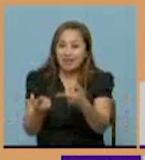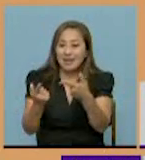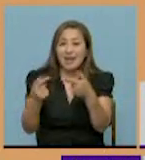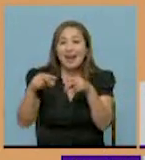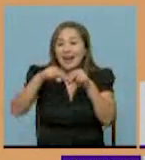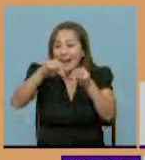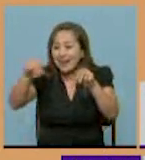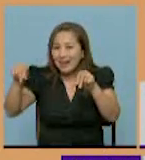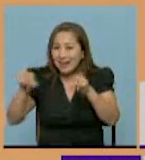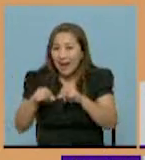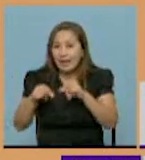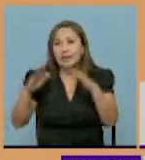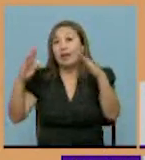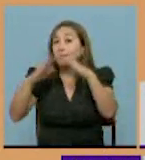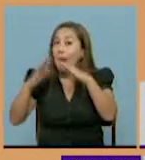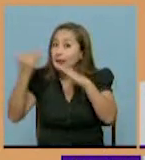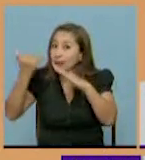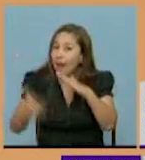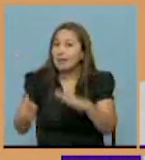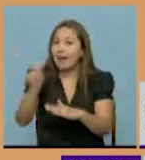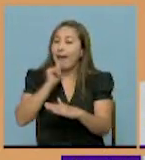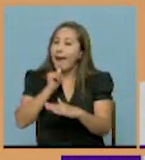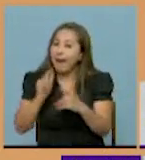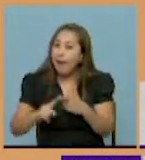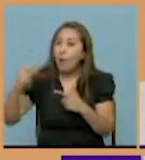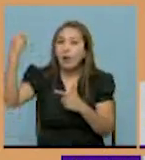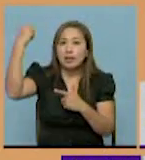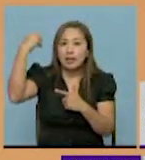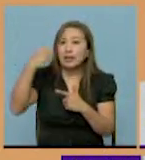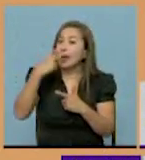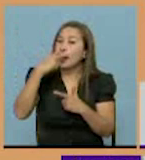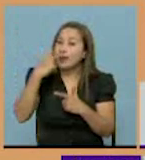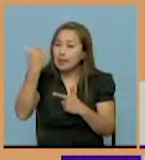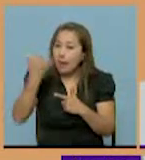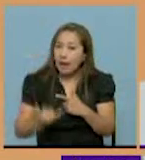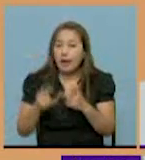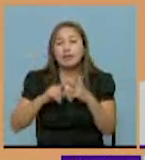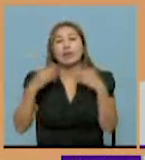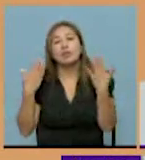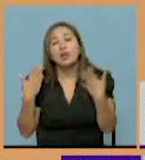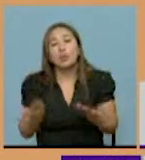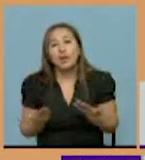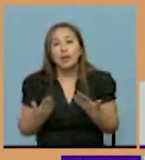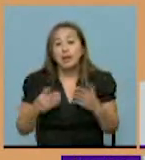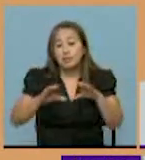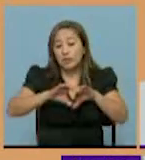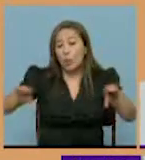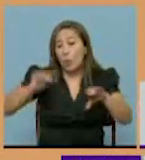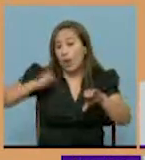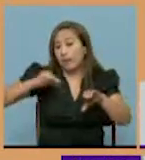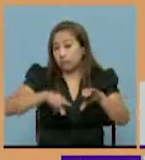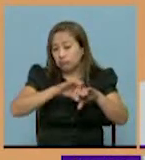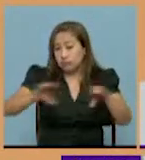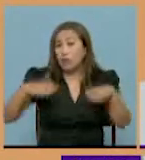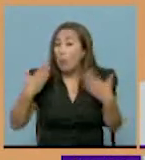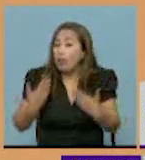lo tanto se entregan con infraestructura de agua potable, red eléctrica y en este caso se pueden hacer red de cloacas, porque hay